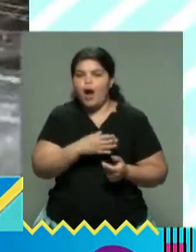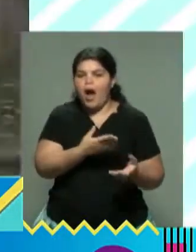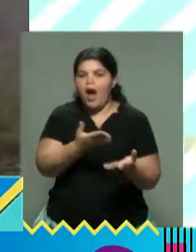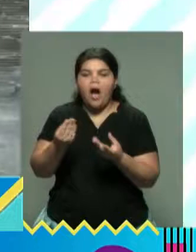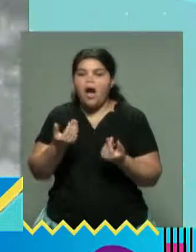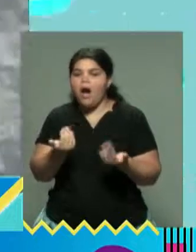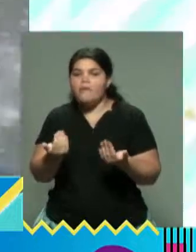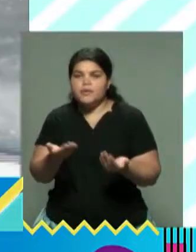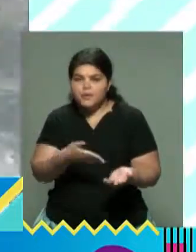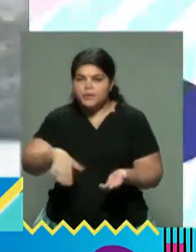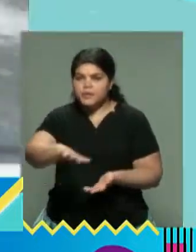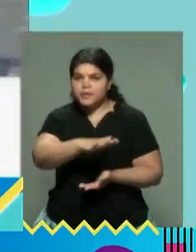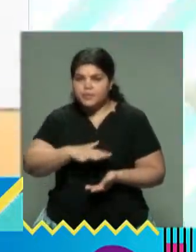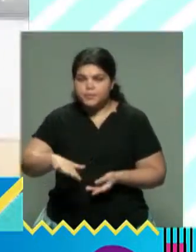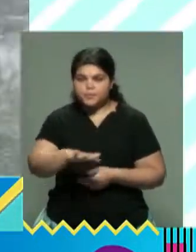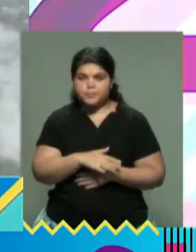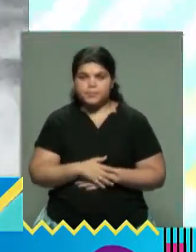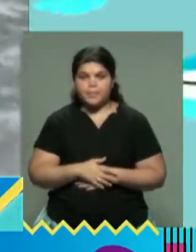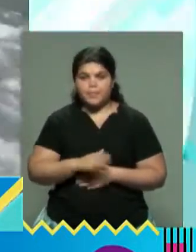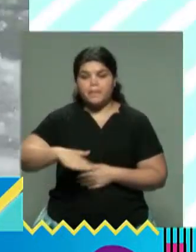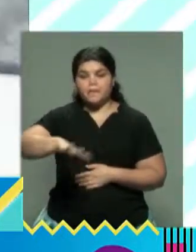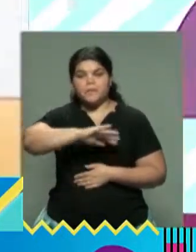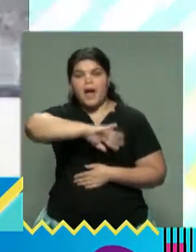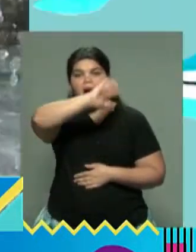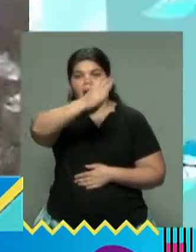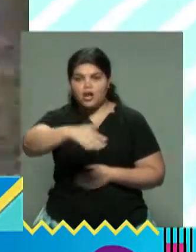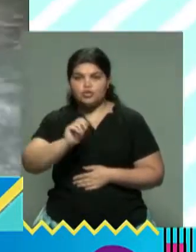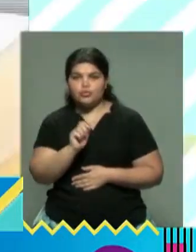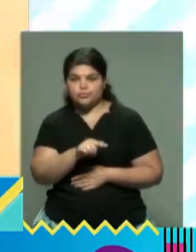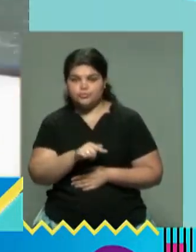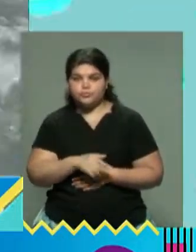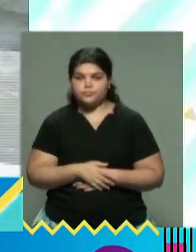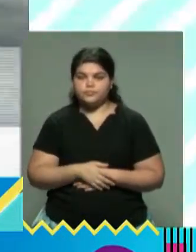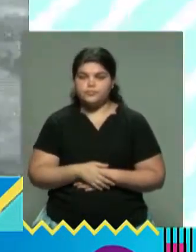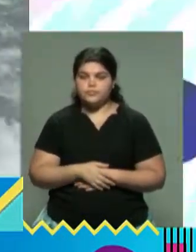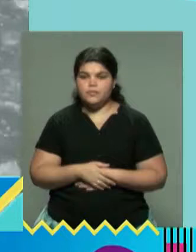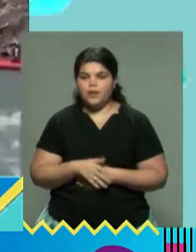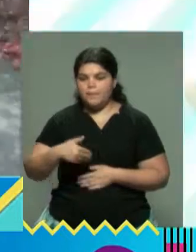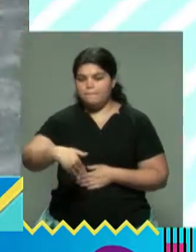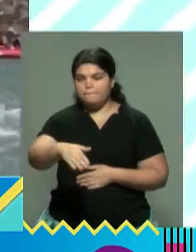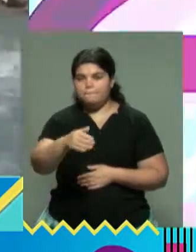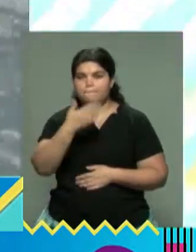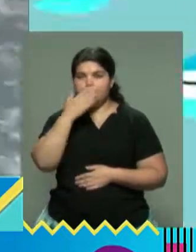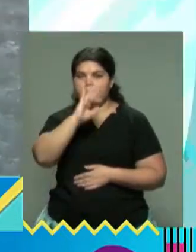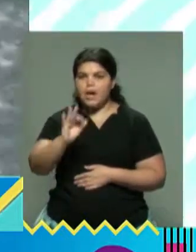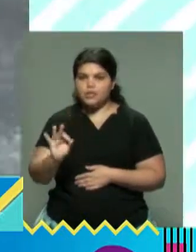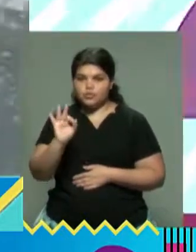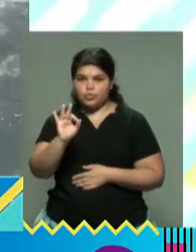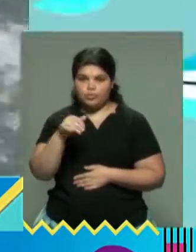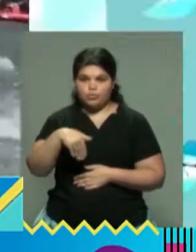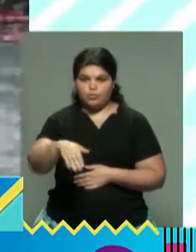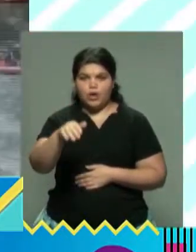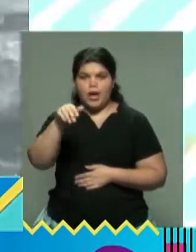dicen ellos, ahí en el Cerro Arco, porque ahora próximamente en el mes de marzo se viene el